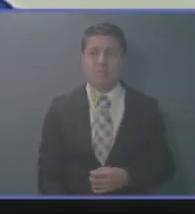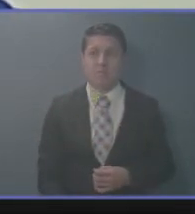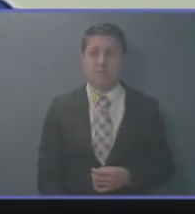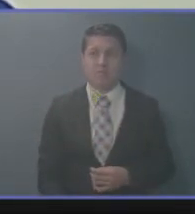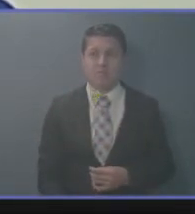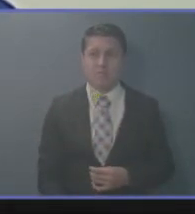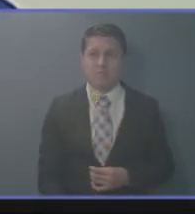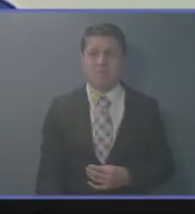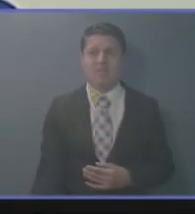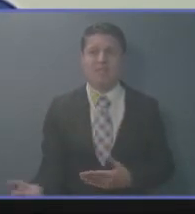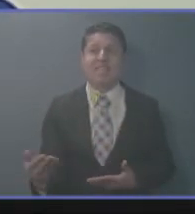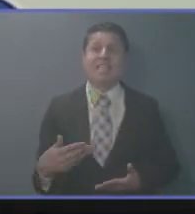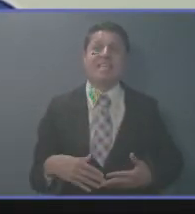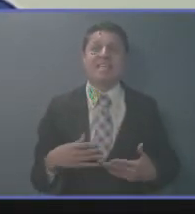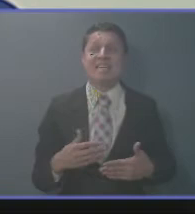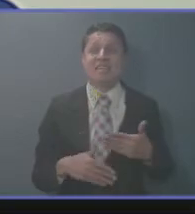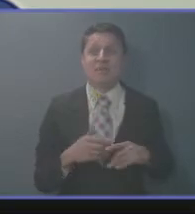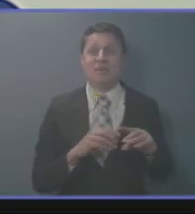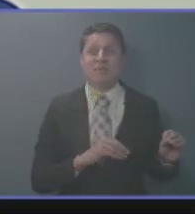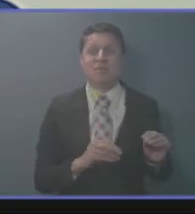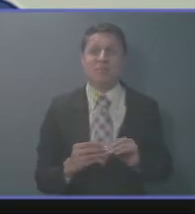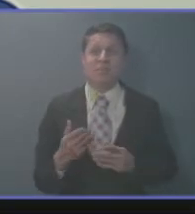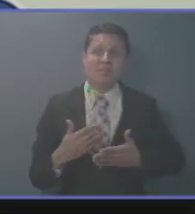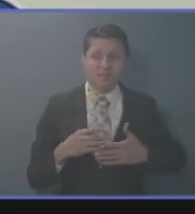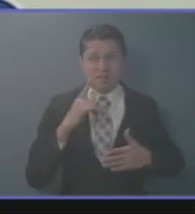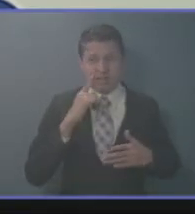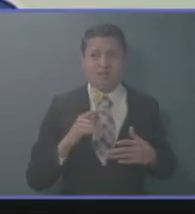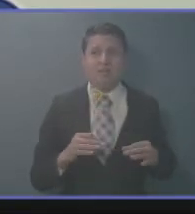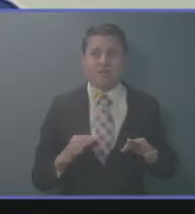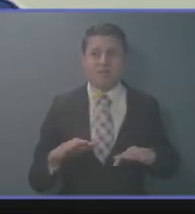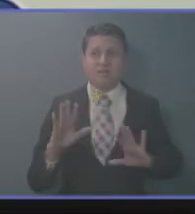las concentraciones de personas regulando,